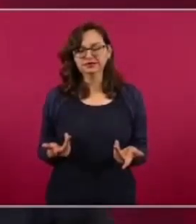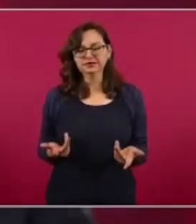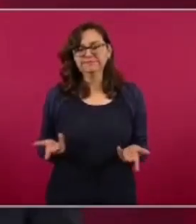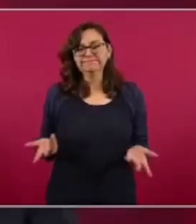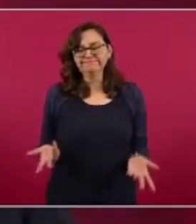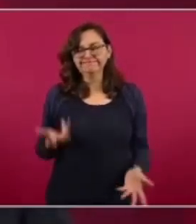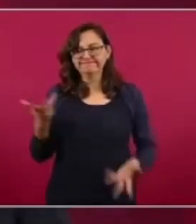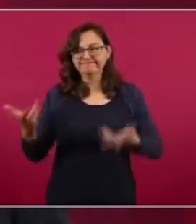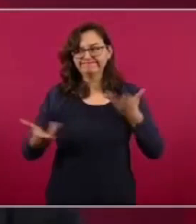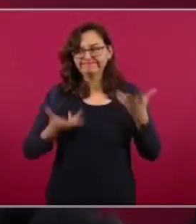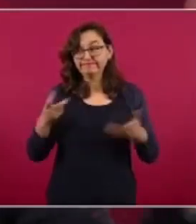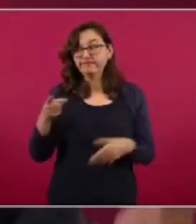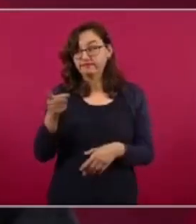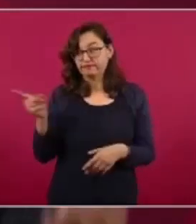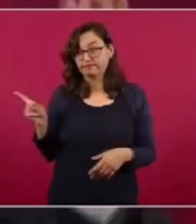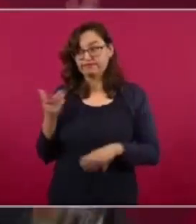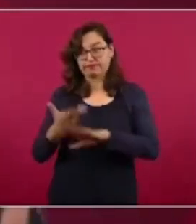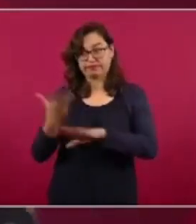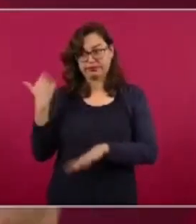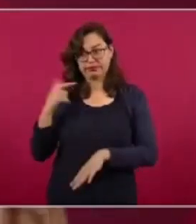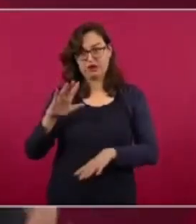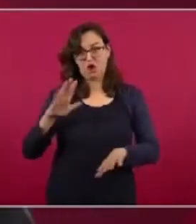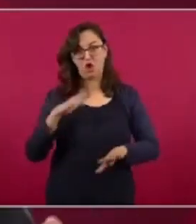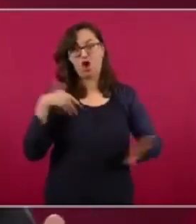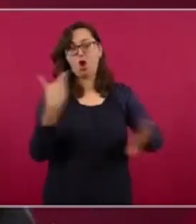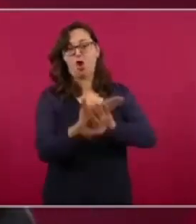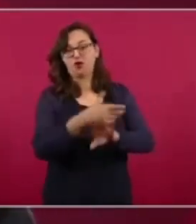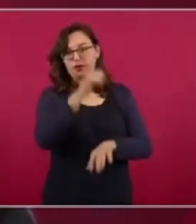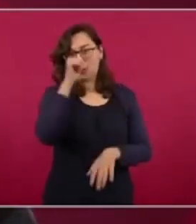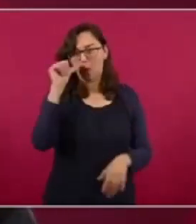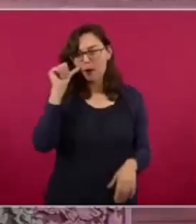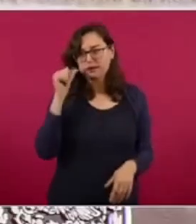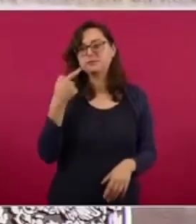Entonces, desde entonces, el tapado.